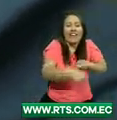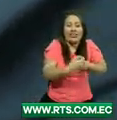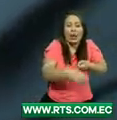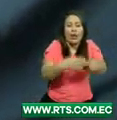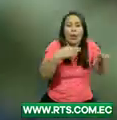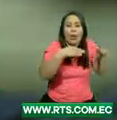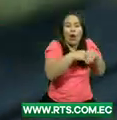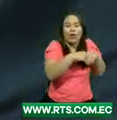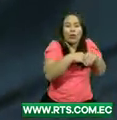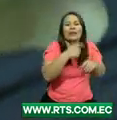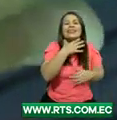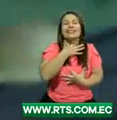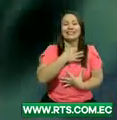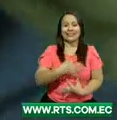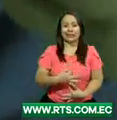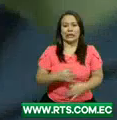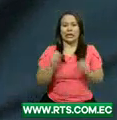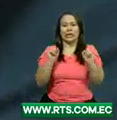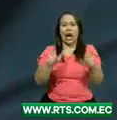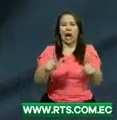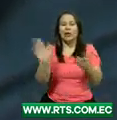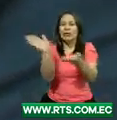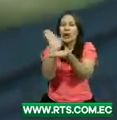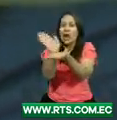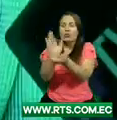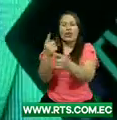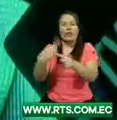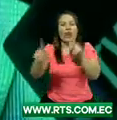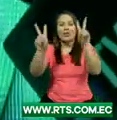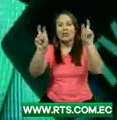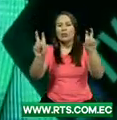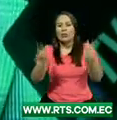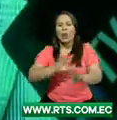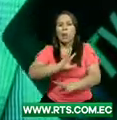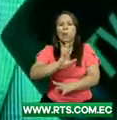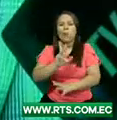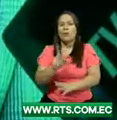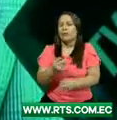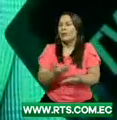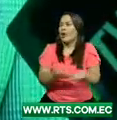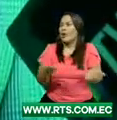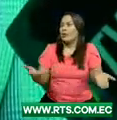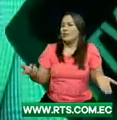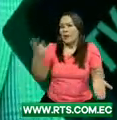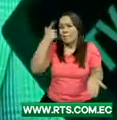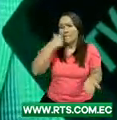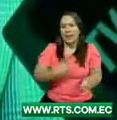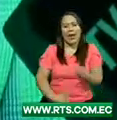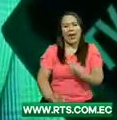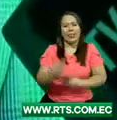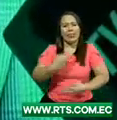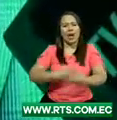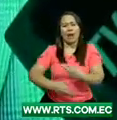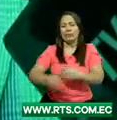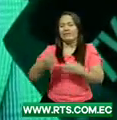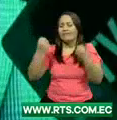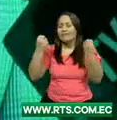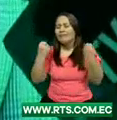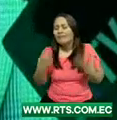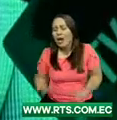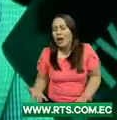joyas y electrodomésticos se llevaron los delincuentes a la mayoría de comerciantes ya les ha pasado a los que